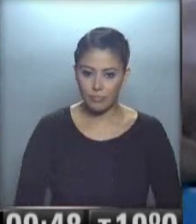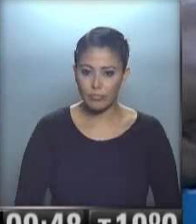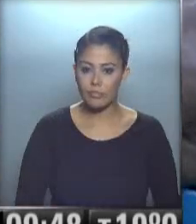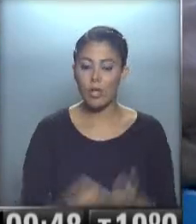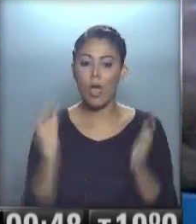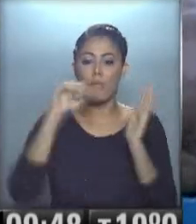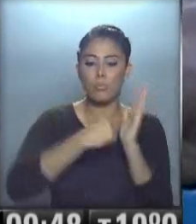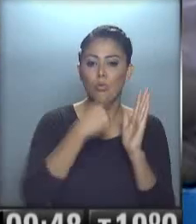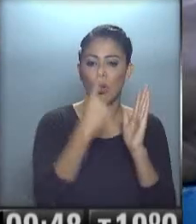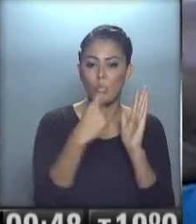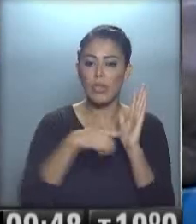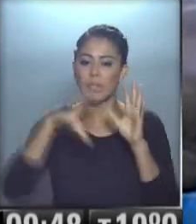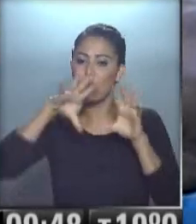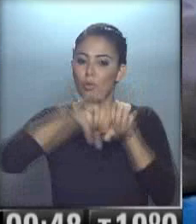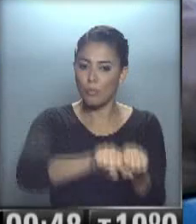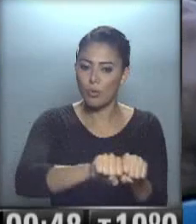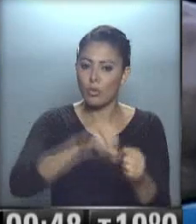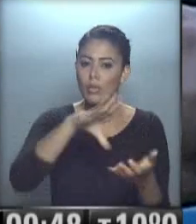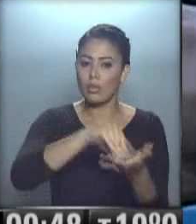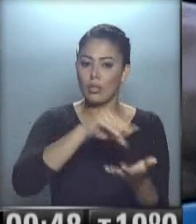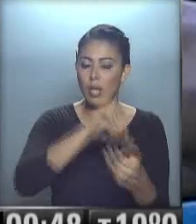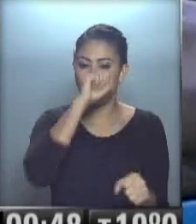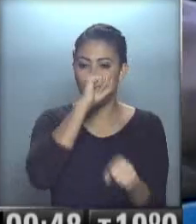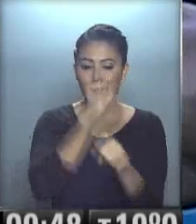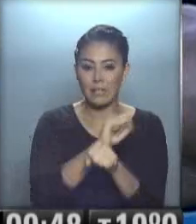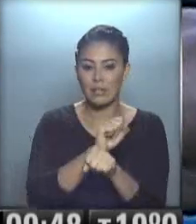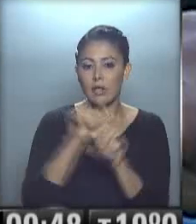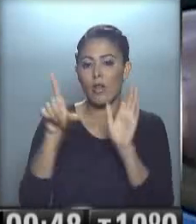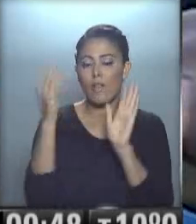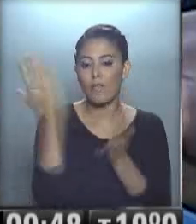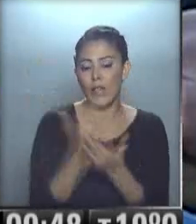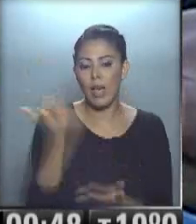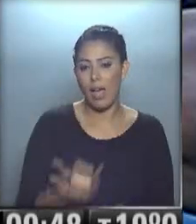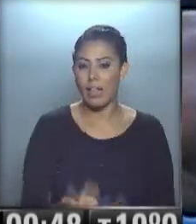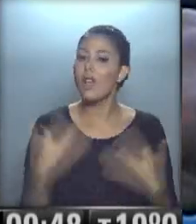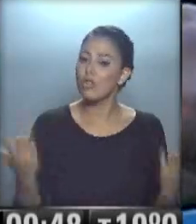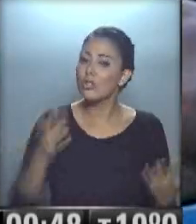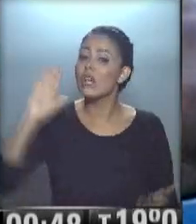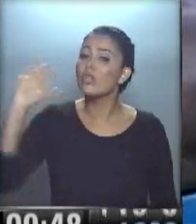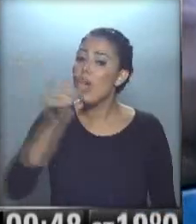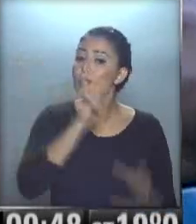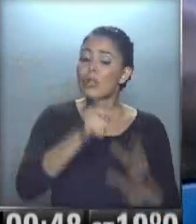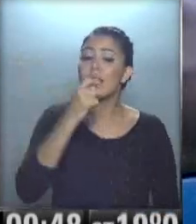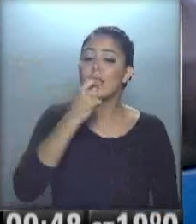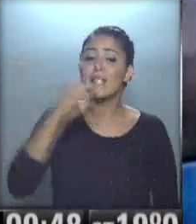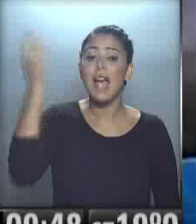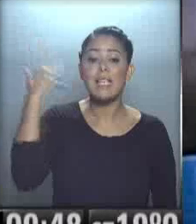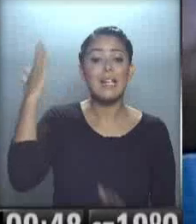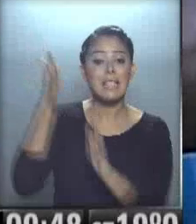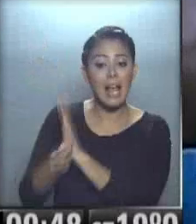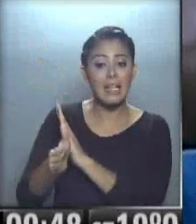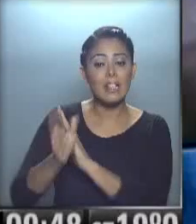2287, inciso 1, usurpación de juzgado penal contravencional. O sea, que todo aquel que salió ayer